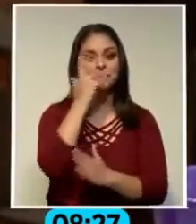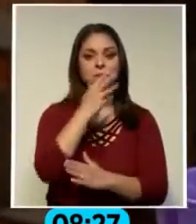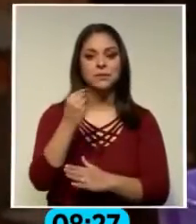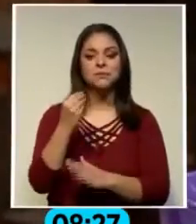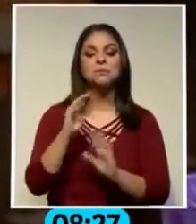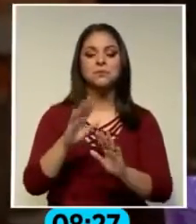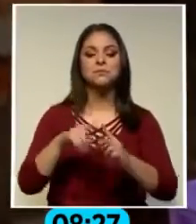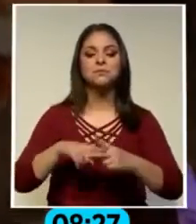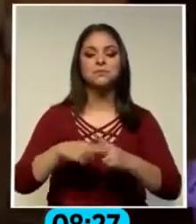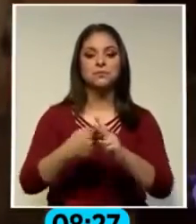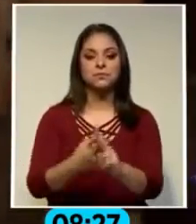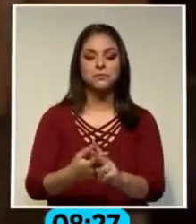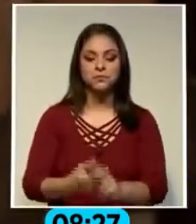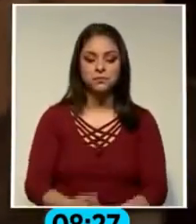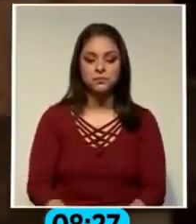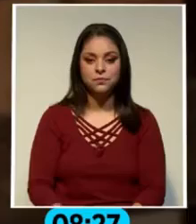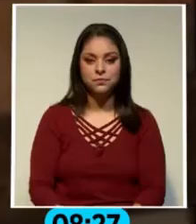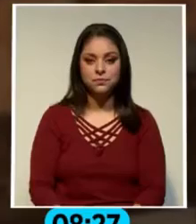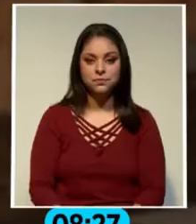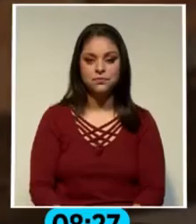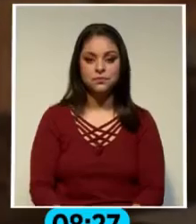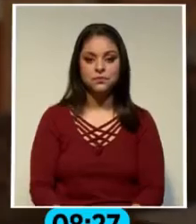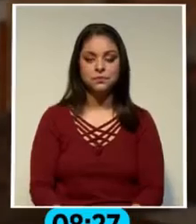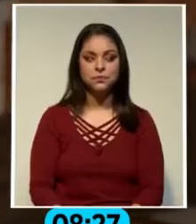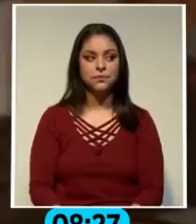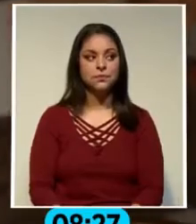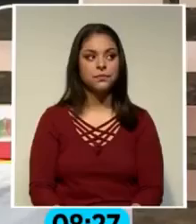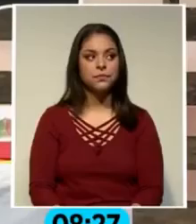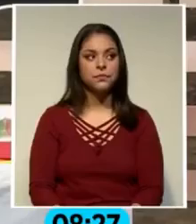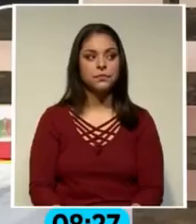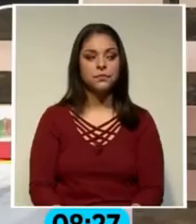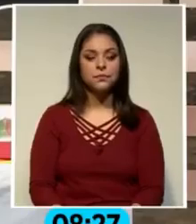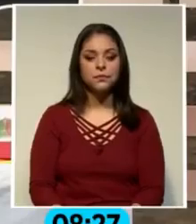vamos a empezar. Te ayudo, niña Gwen. Vamos a cortar aquí